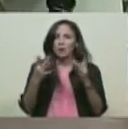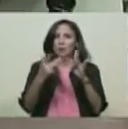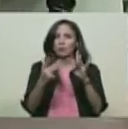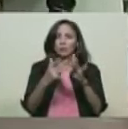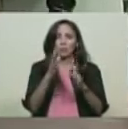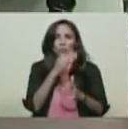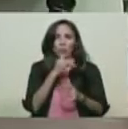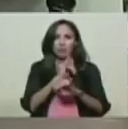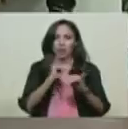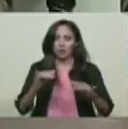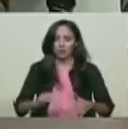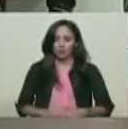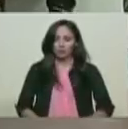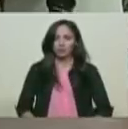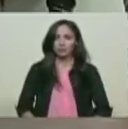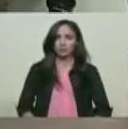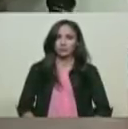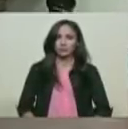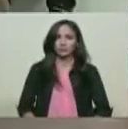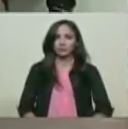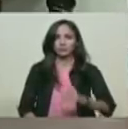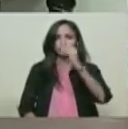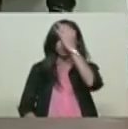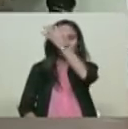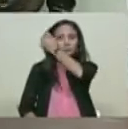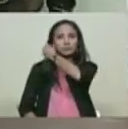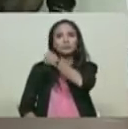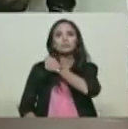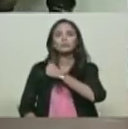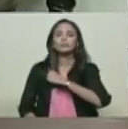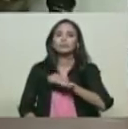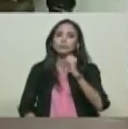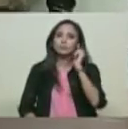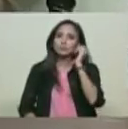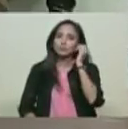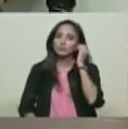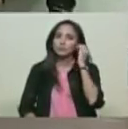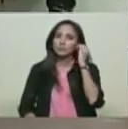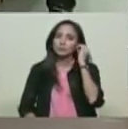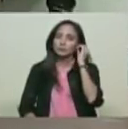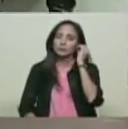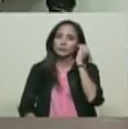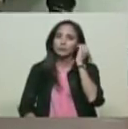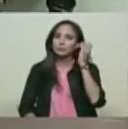Ya basta que nos roben los productos, que se lleven los productos de aquí,